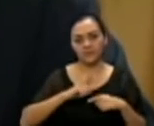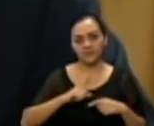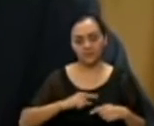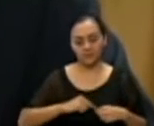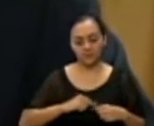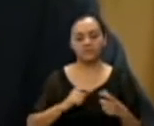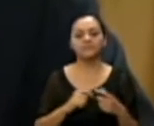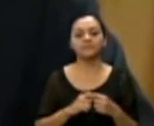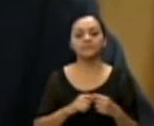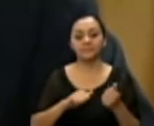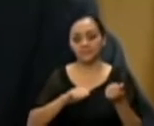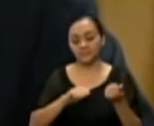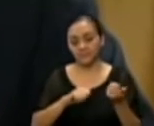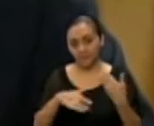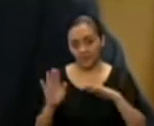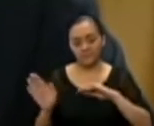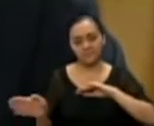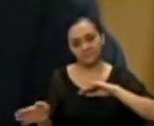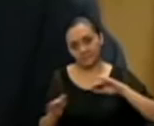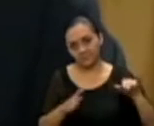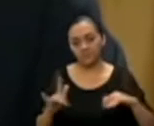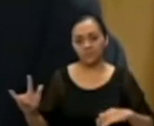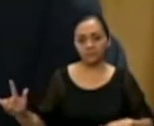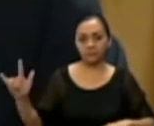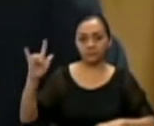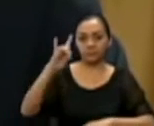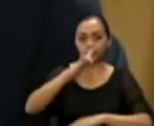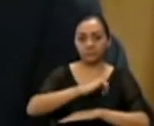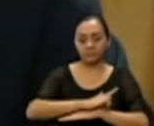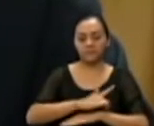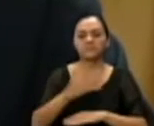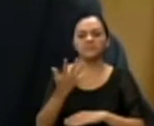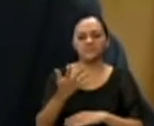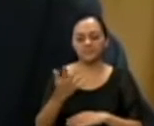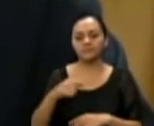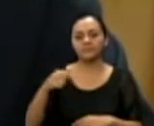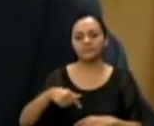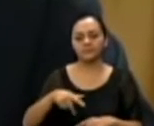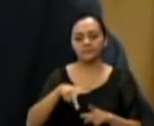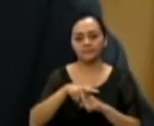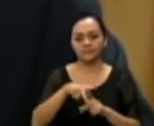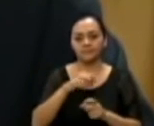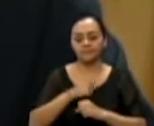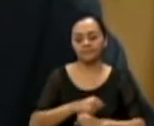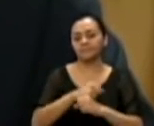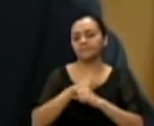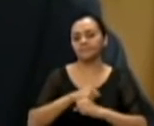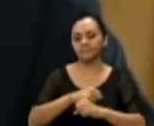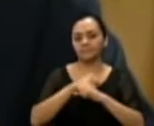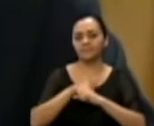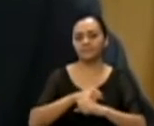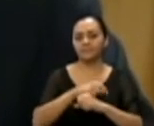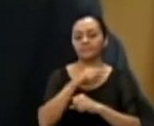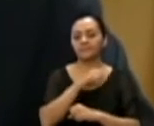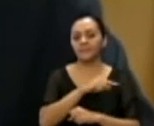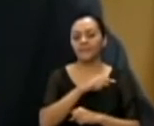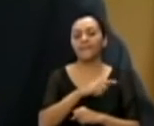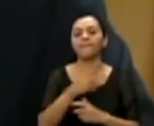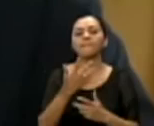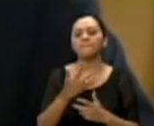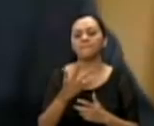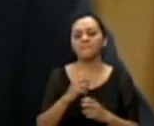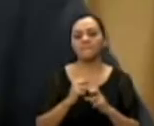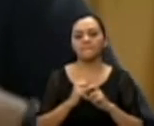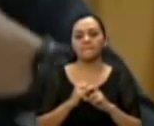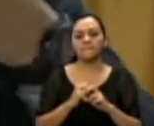luego pues vía aérea vinimos a la unidad equitación y remonte a la policía nacional donde aterrizamos para